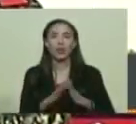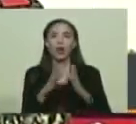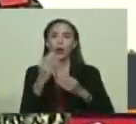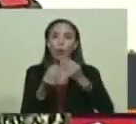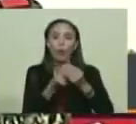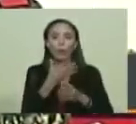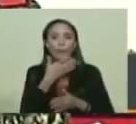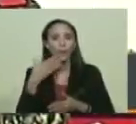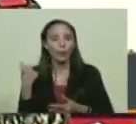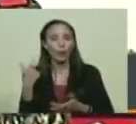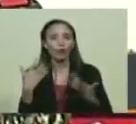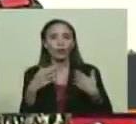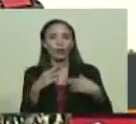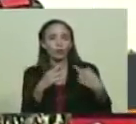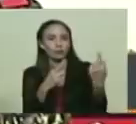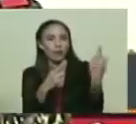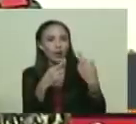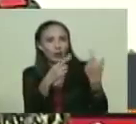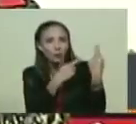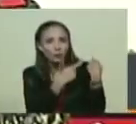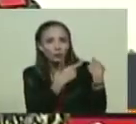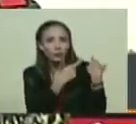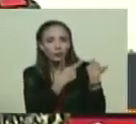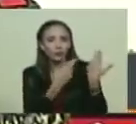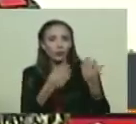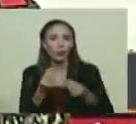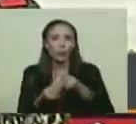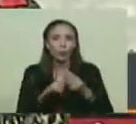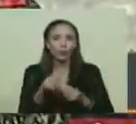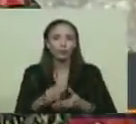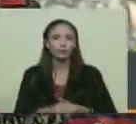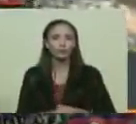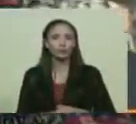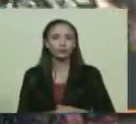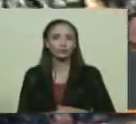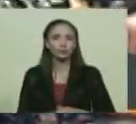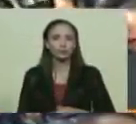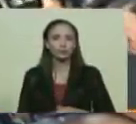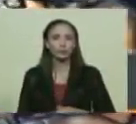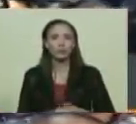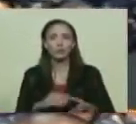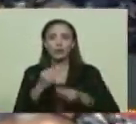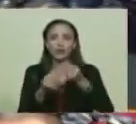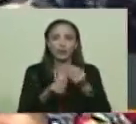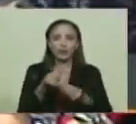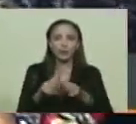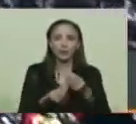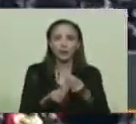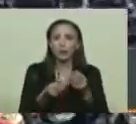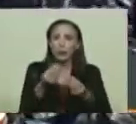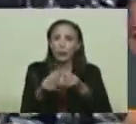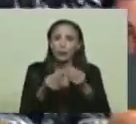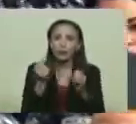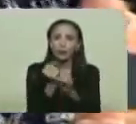mejores en disciplina, en cumplimiento, en capacidad operativa.